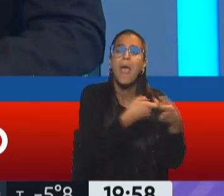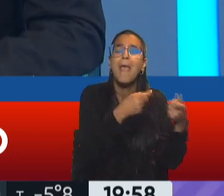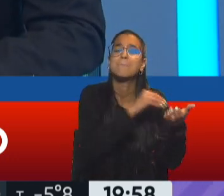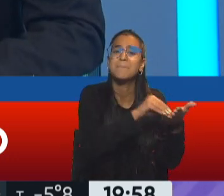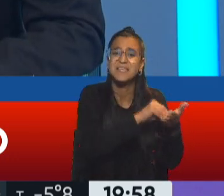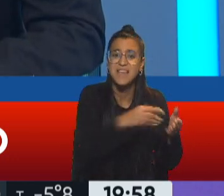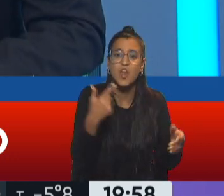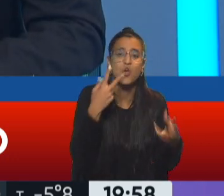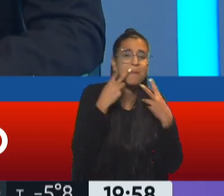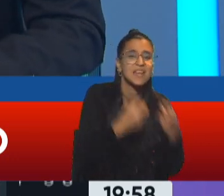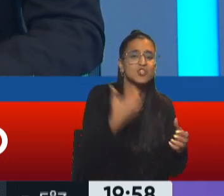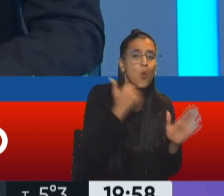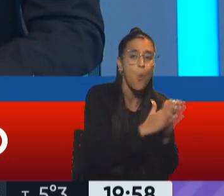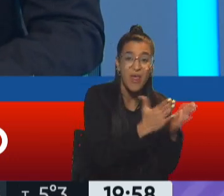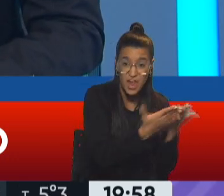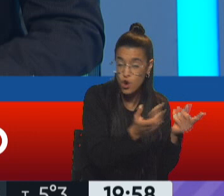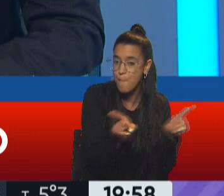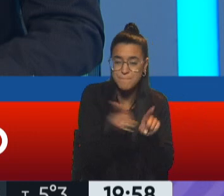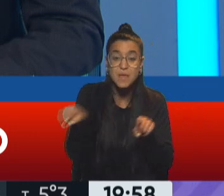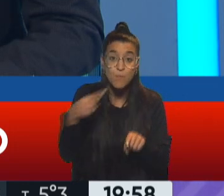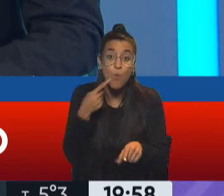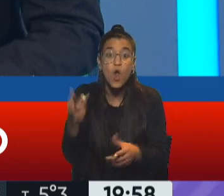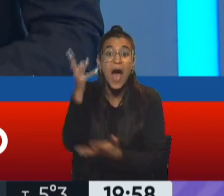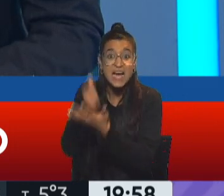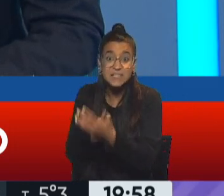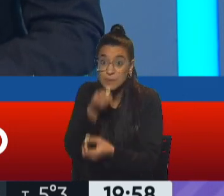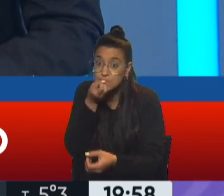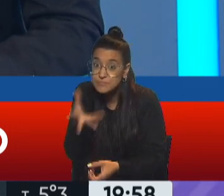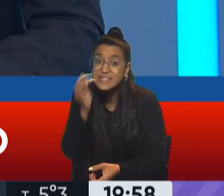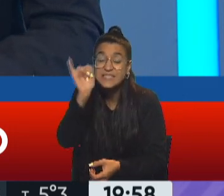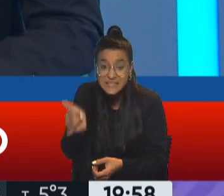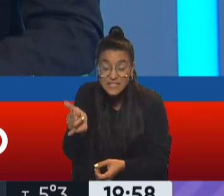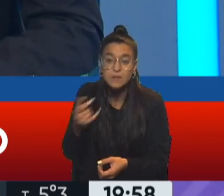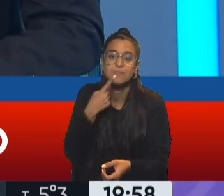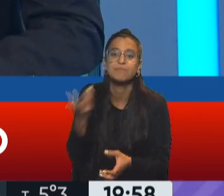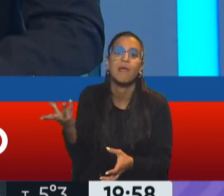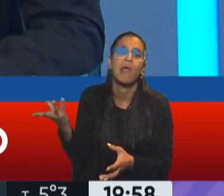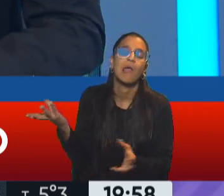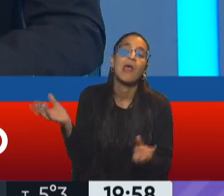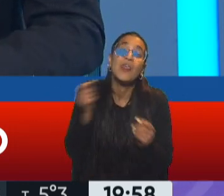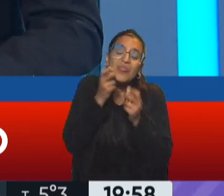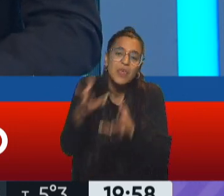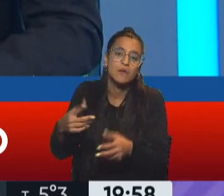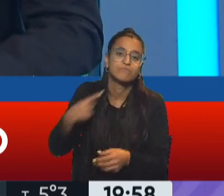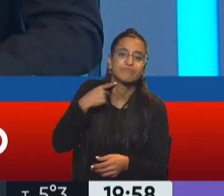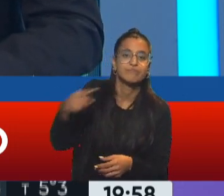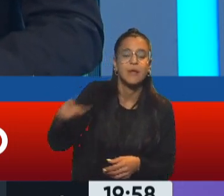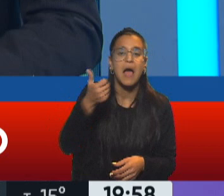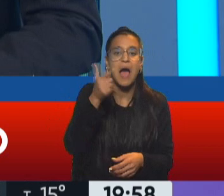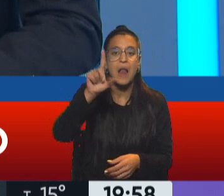Cuadernos. Uh-huh. En ese contexto, él aceptó declarar, terminó involucrando a Esteban Alvarado, que también